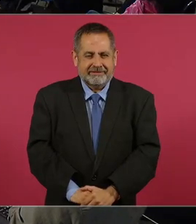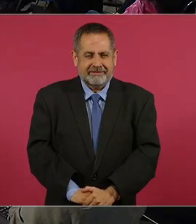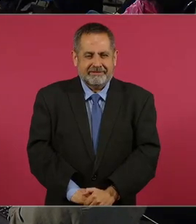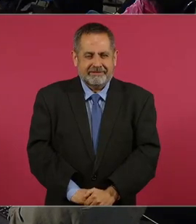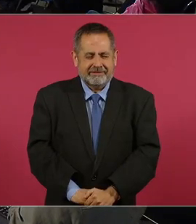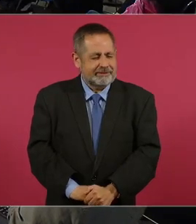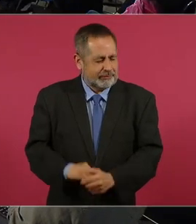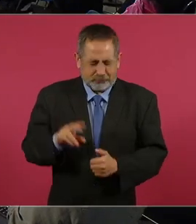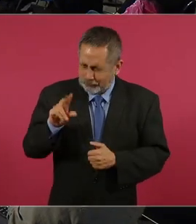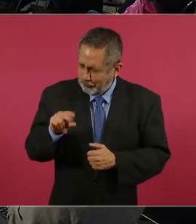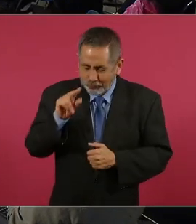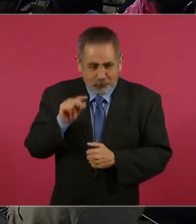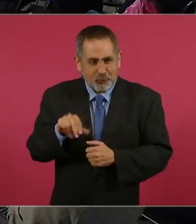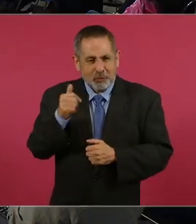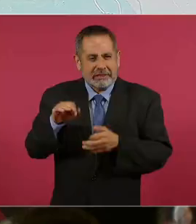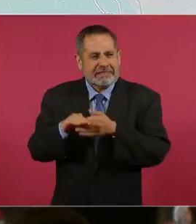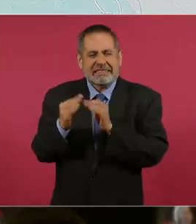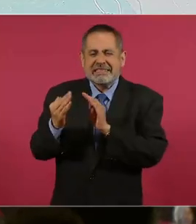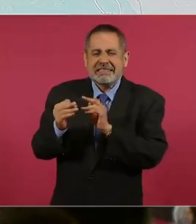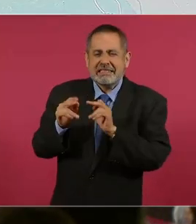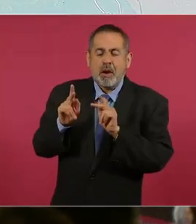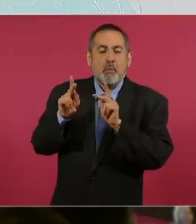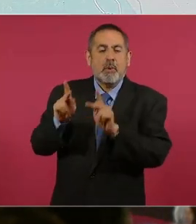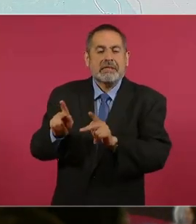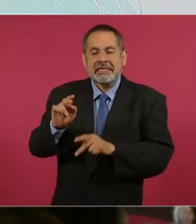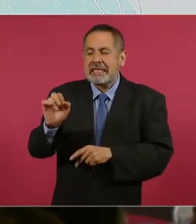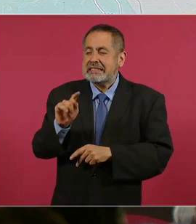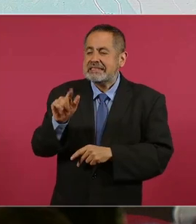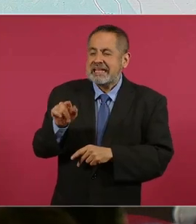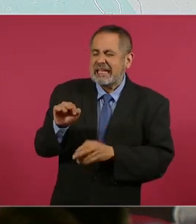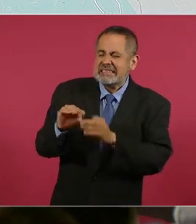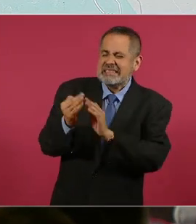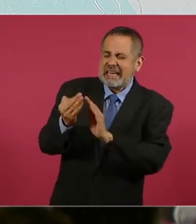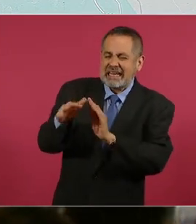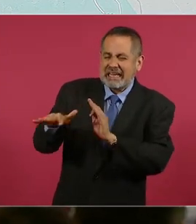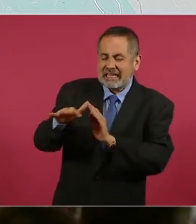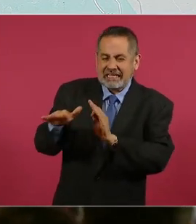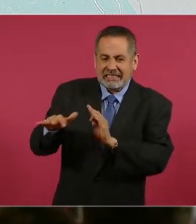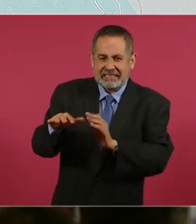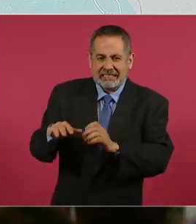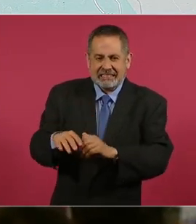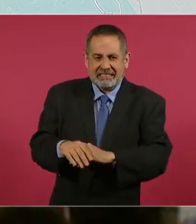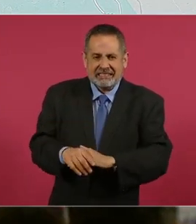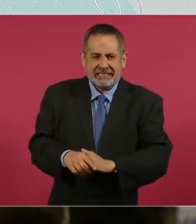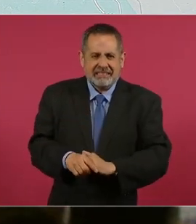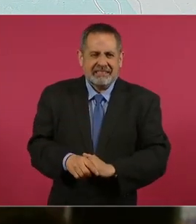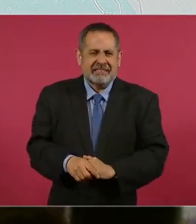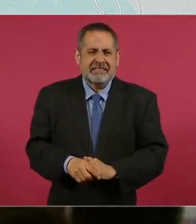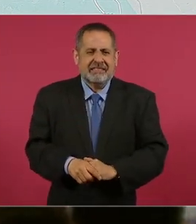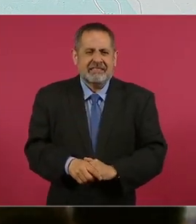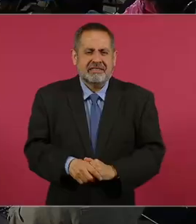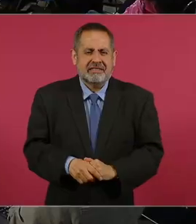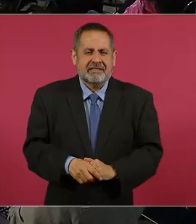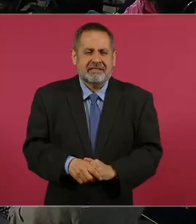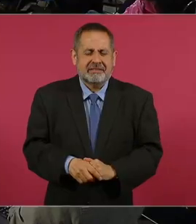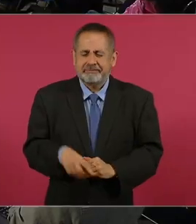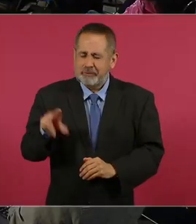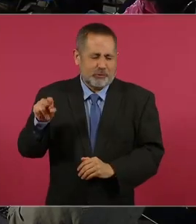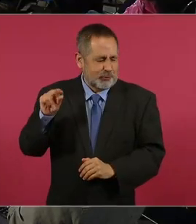No, no, es por puente, es cerca. Que ¿Eh?